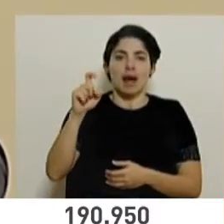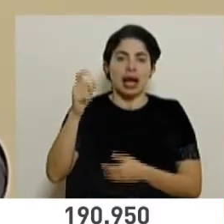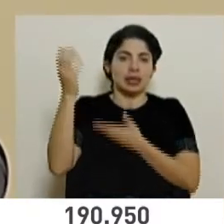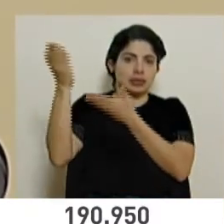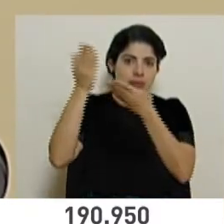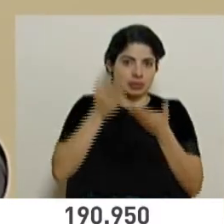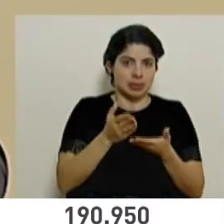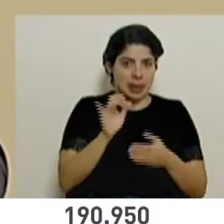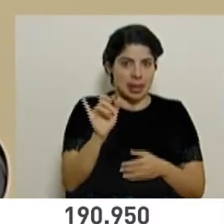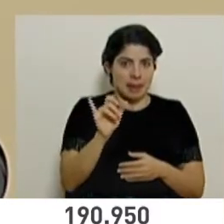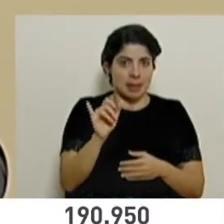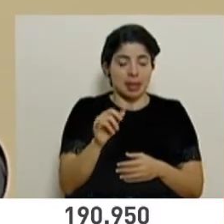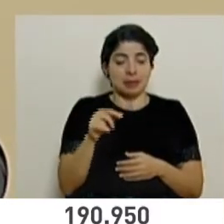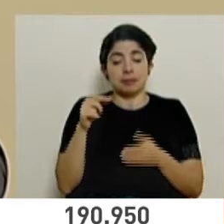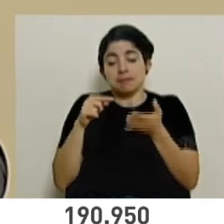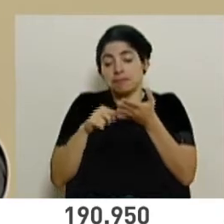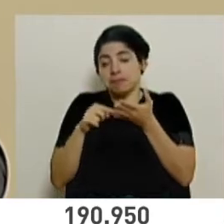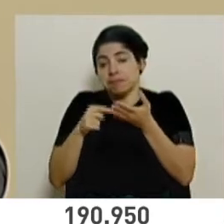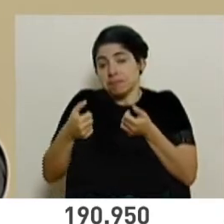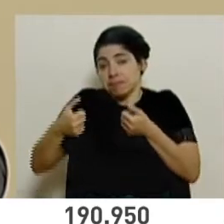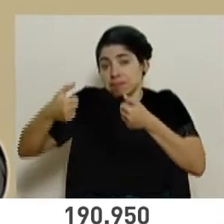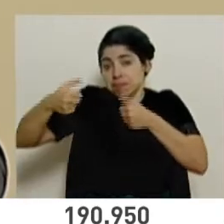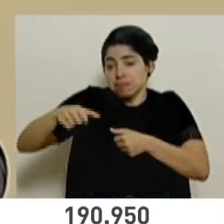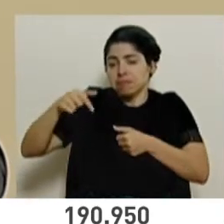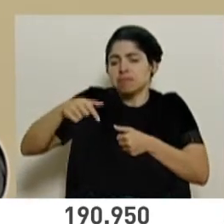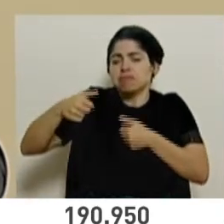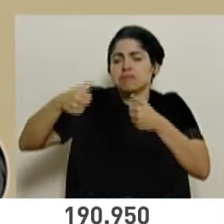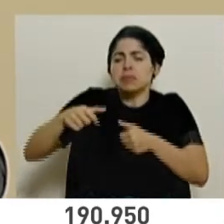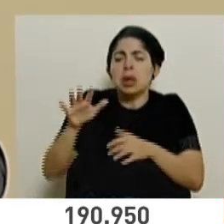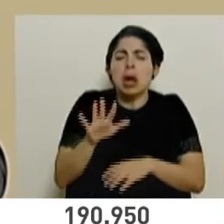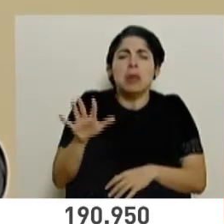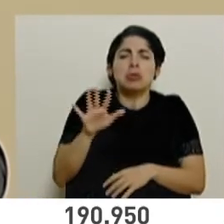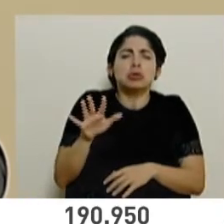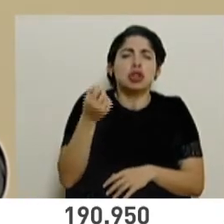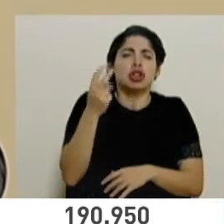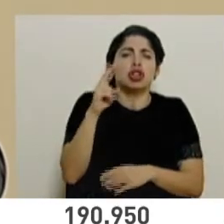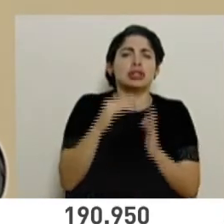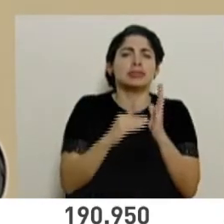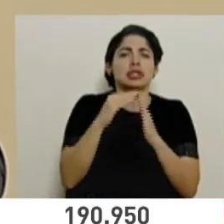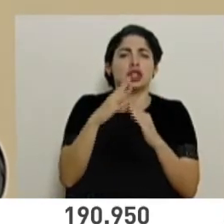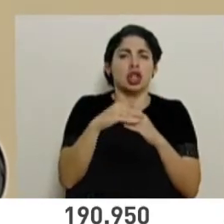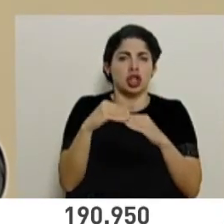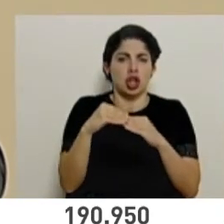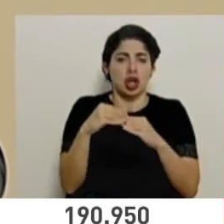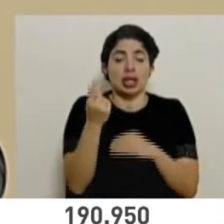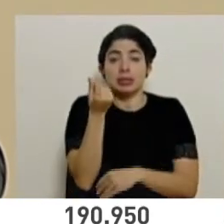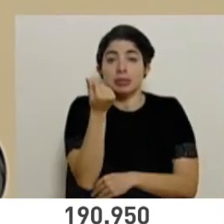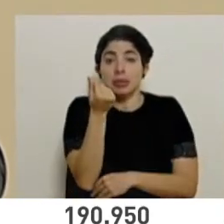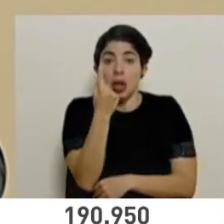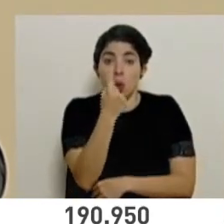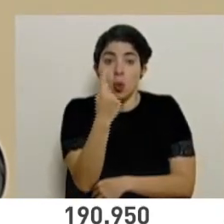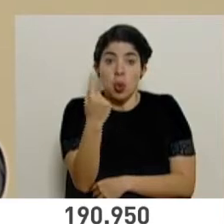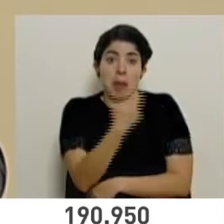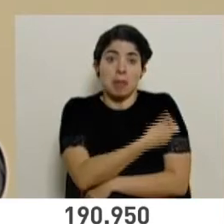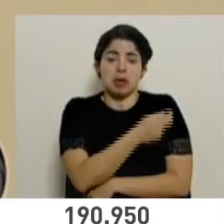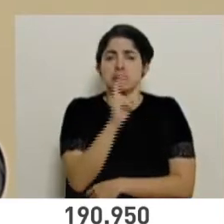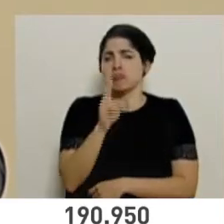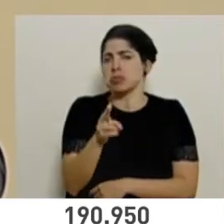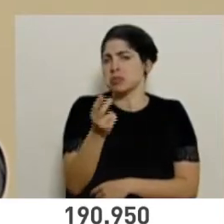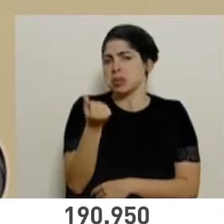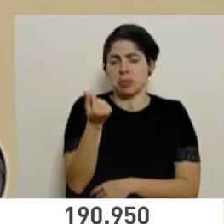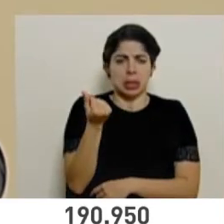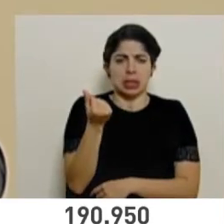La adenda es una adenda por aproximadamente $12 millones. El costo de las dosis se mantiene